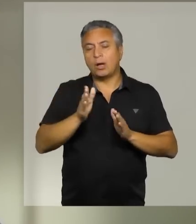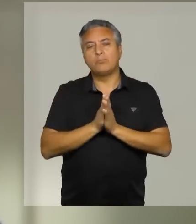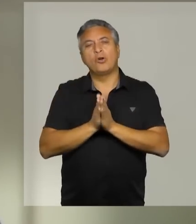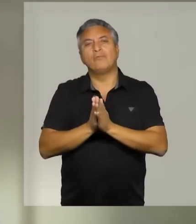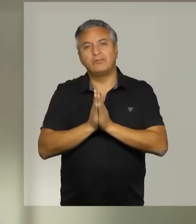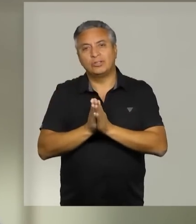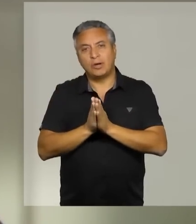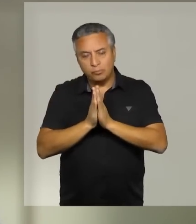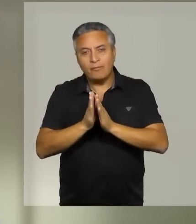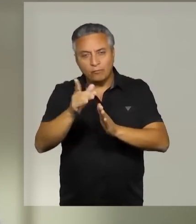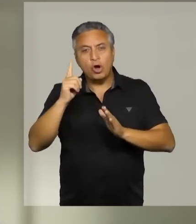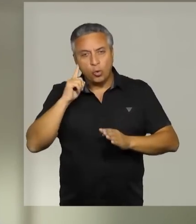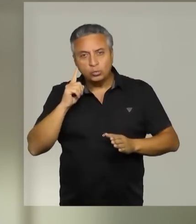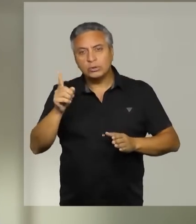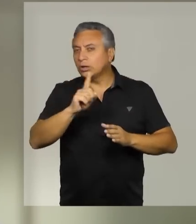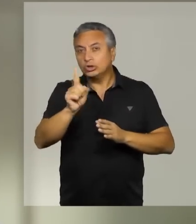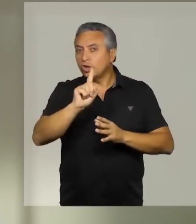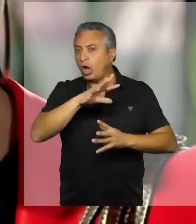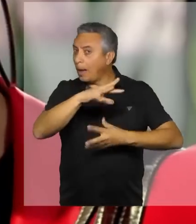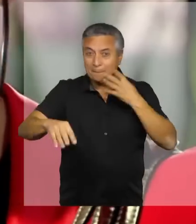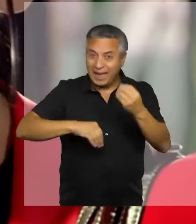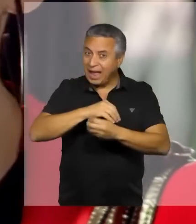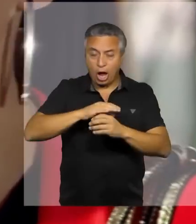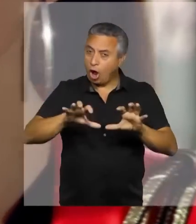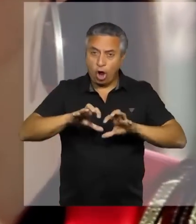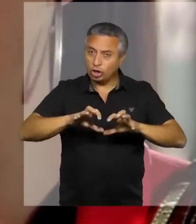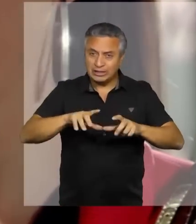Por favor, escúchame. No mezclen las cosas. ¿Ya?